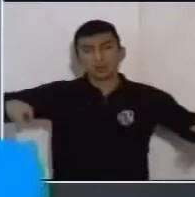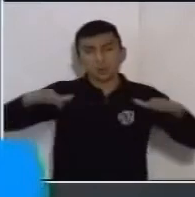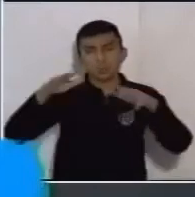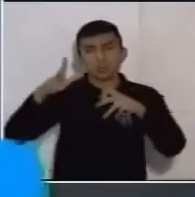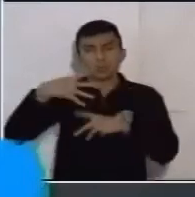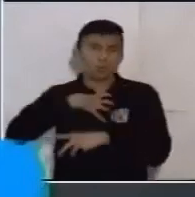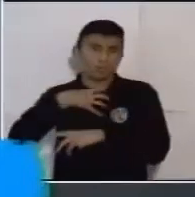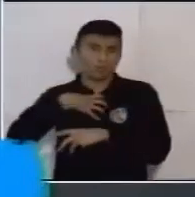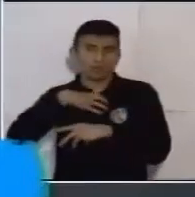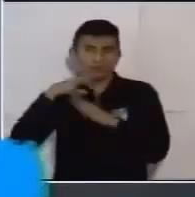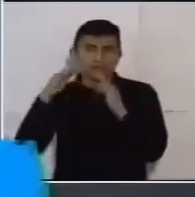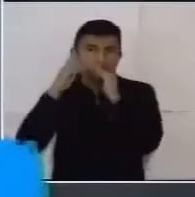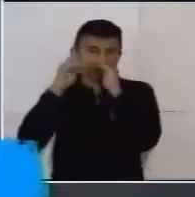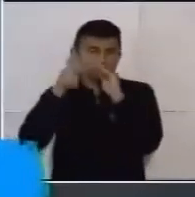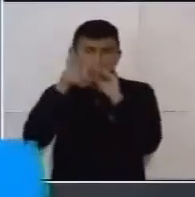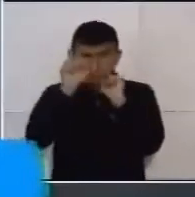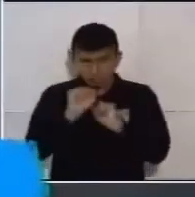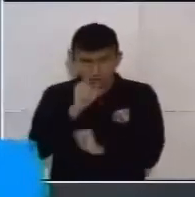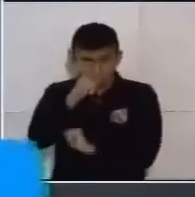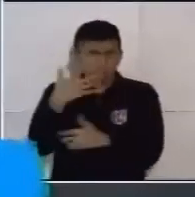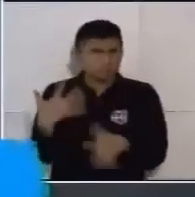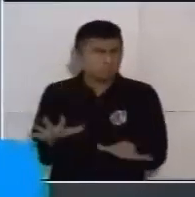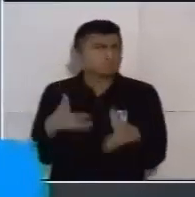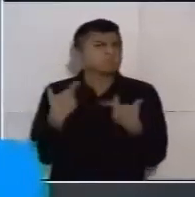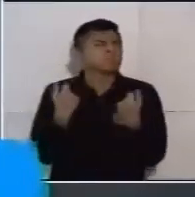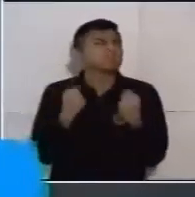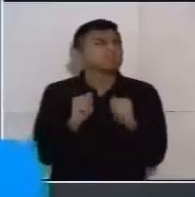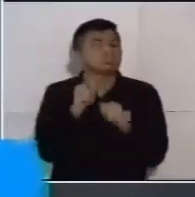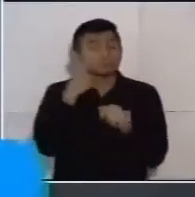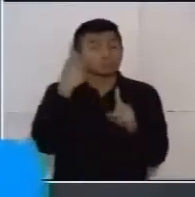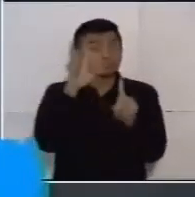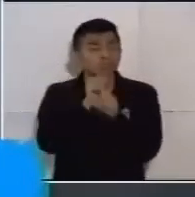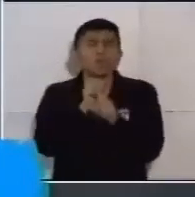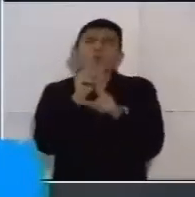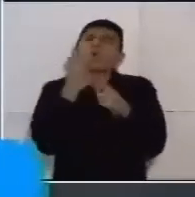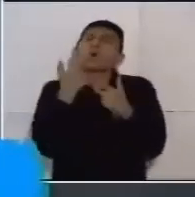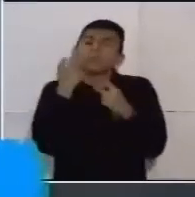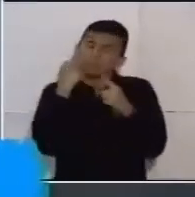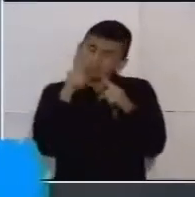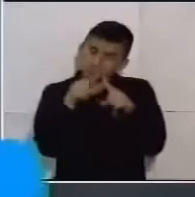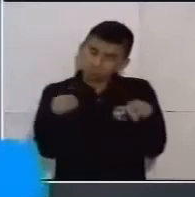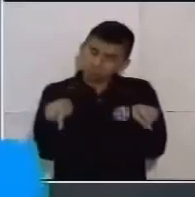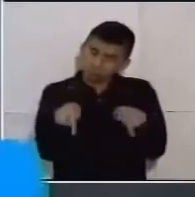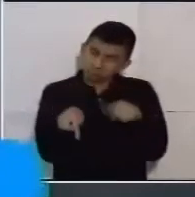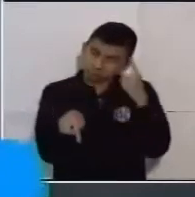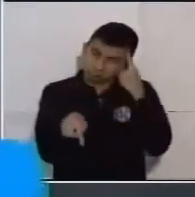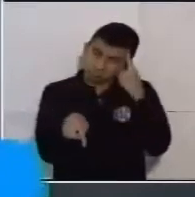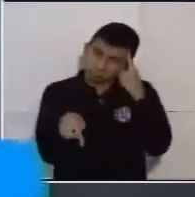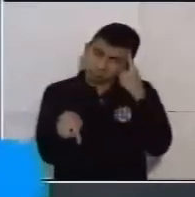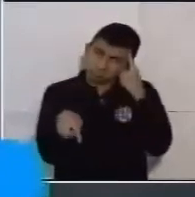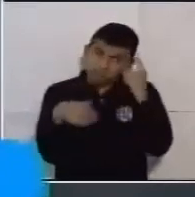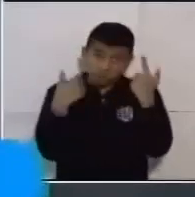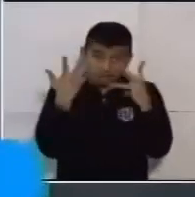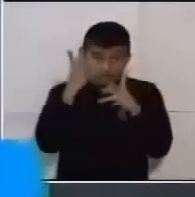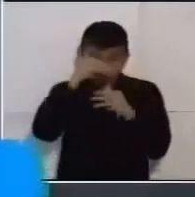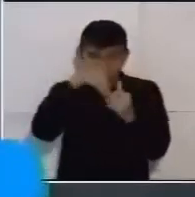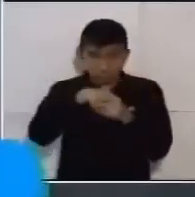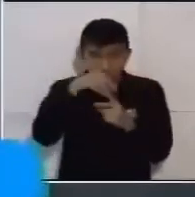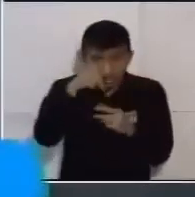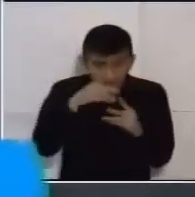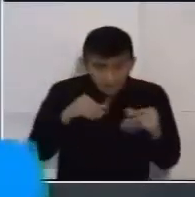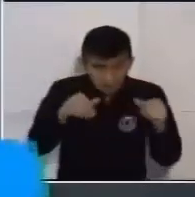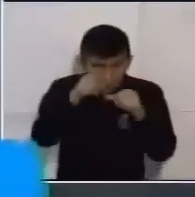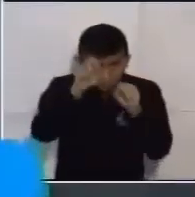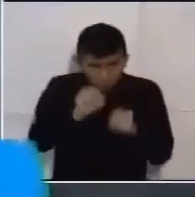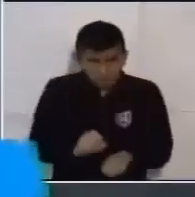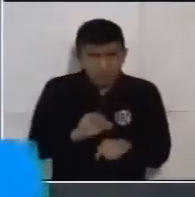Lo que ustedes pueden hacer es lo siguiente. Visualicen cómo está y si dentro de ese terreno lo pueden